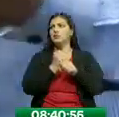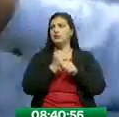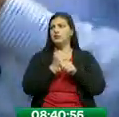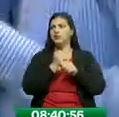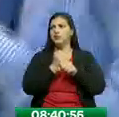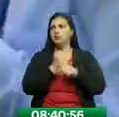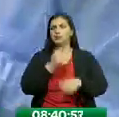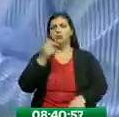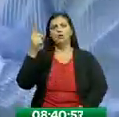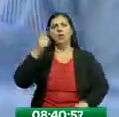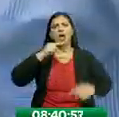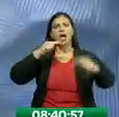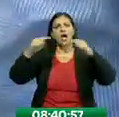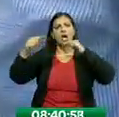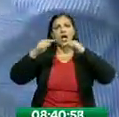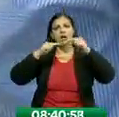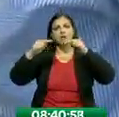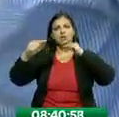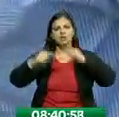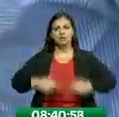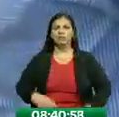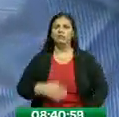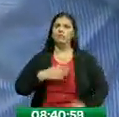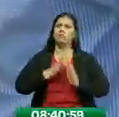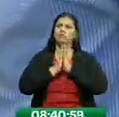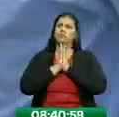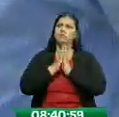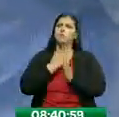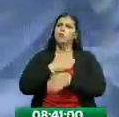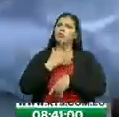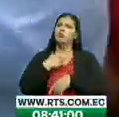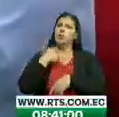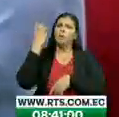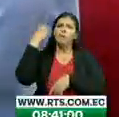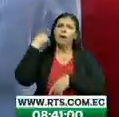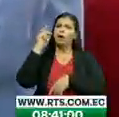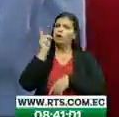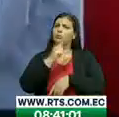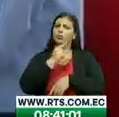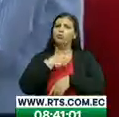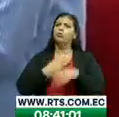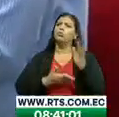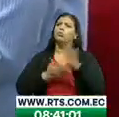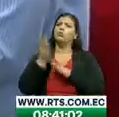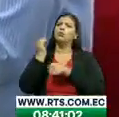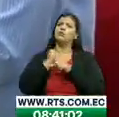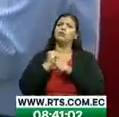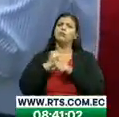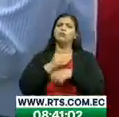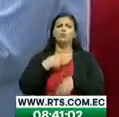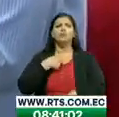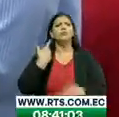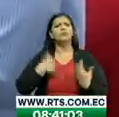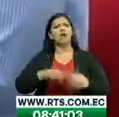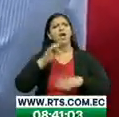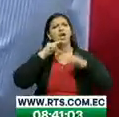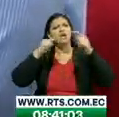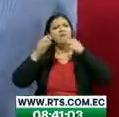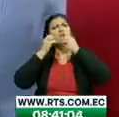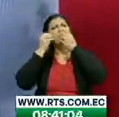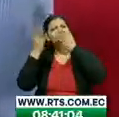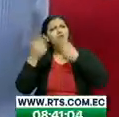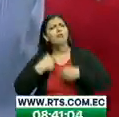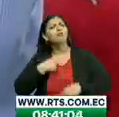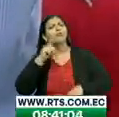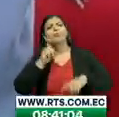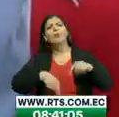jefe que probablemente la esté viendo. Me está viendo. Que vean la prensa. A veces los jefes, los dueños de los locales, los jefes piensan que uno no quiere trabajar. Pero miren cómo